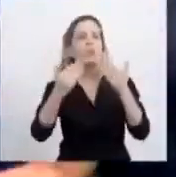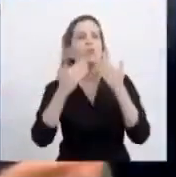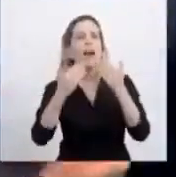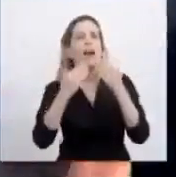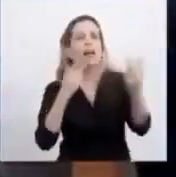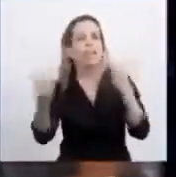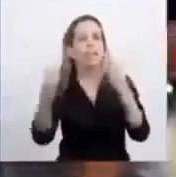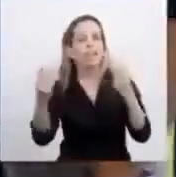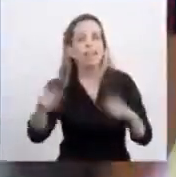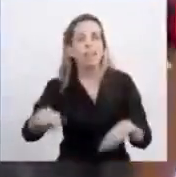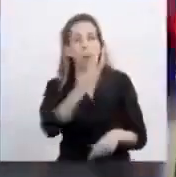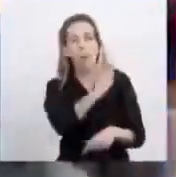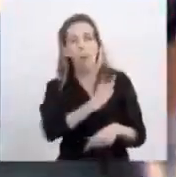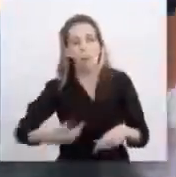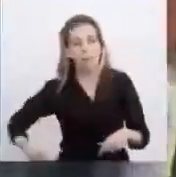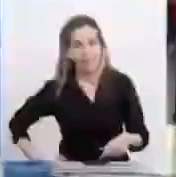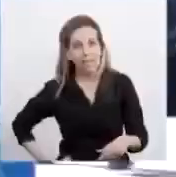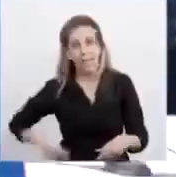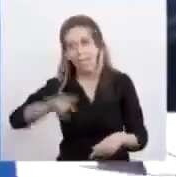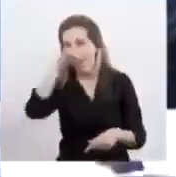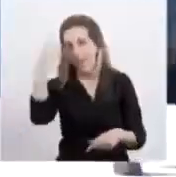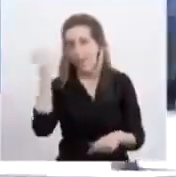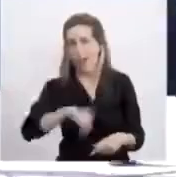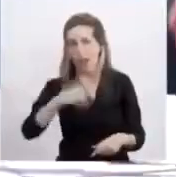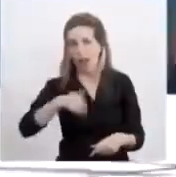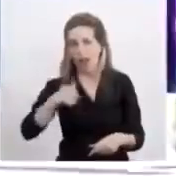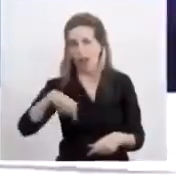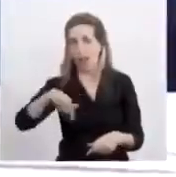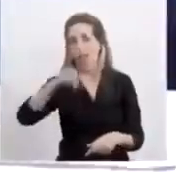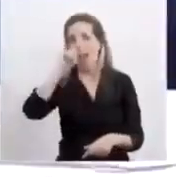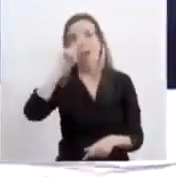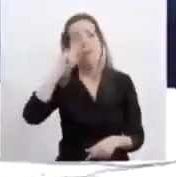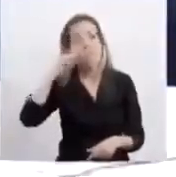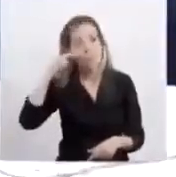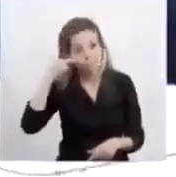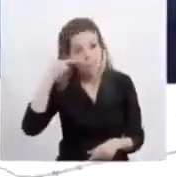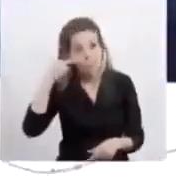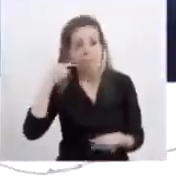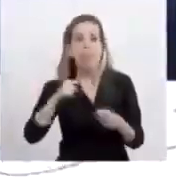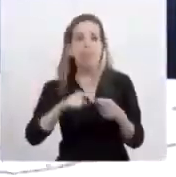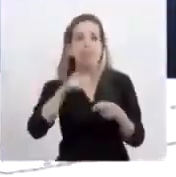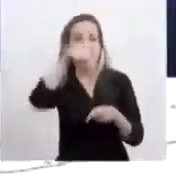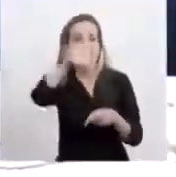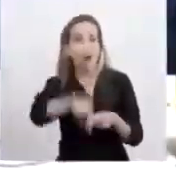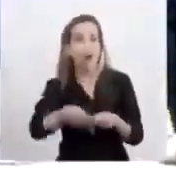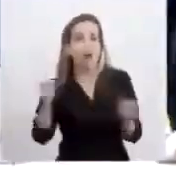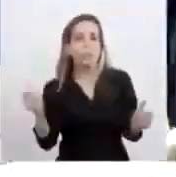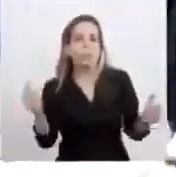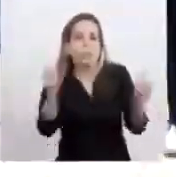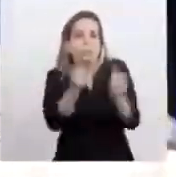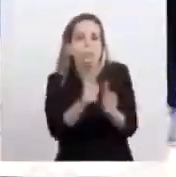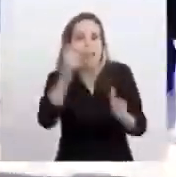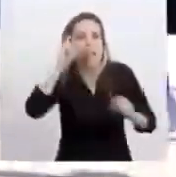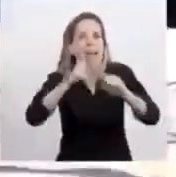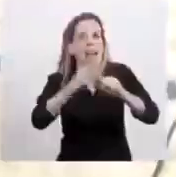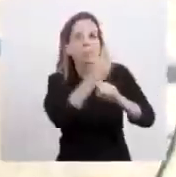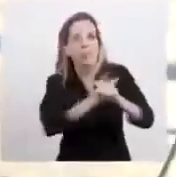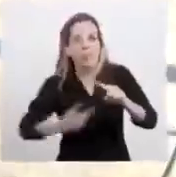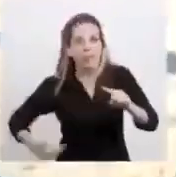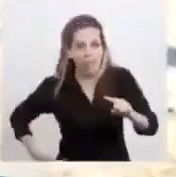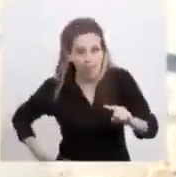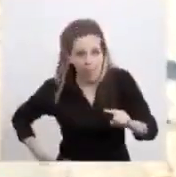El presidente de la Nación Argentina, doctor Alberto Fernández, acompaña al expresidente del